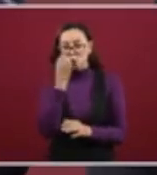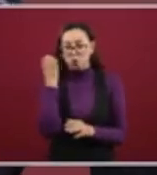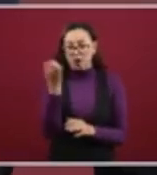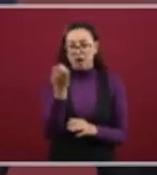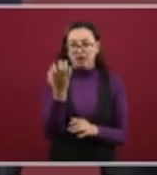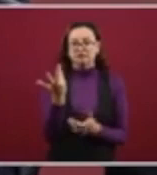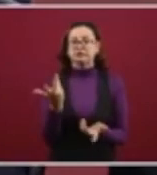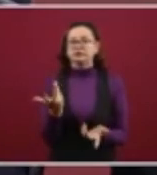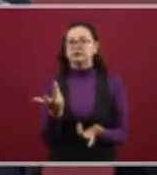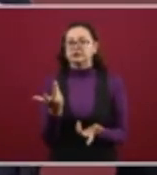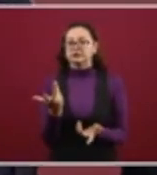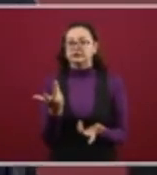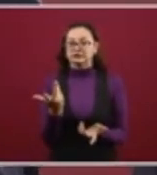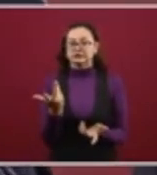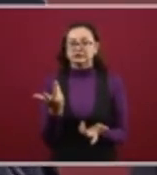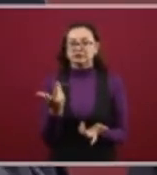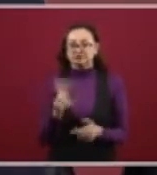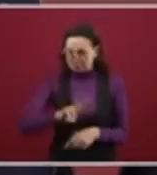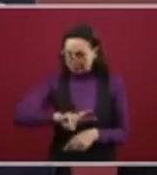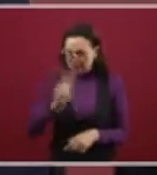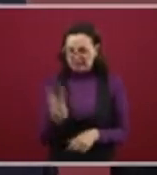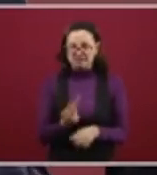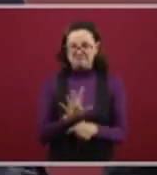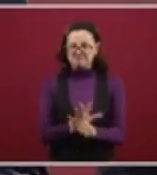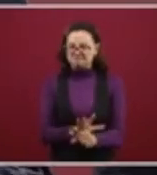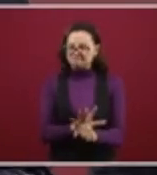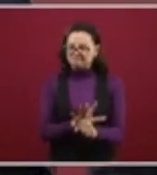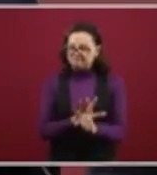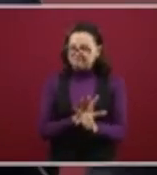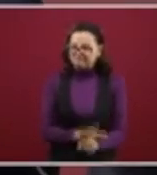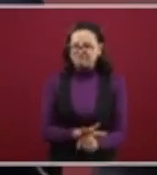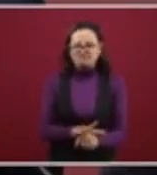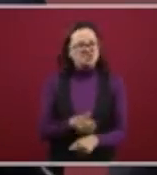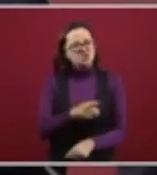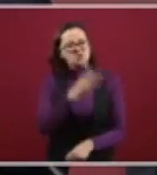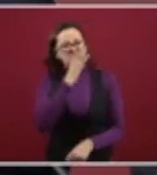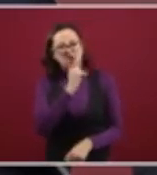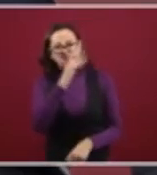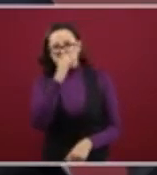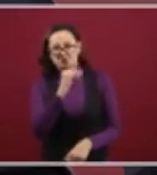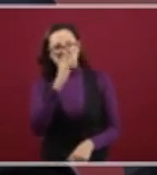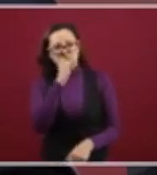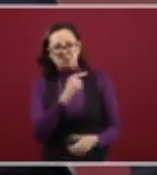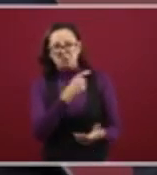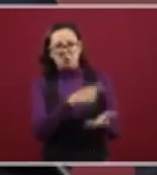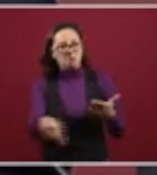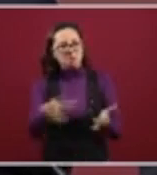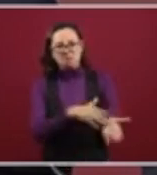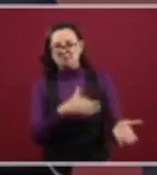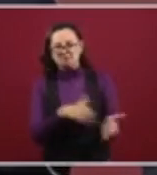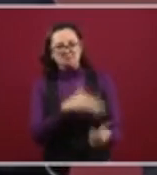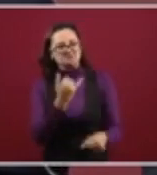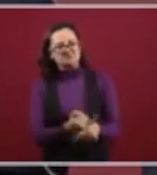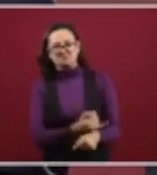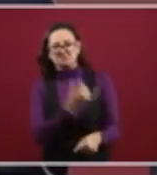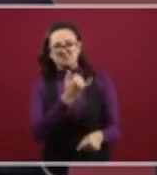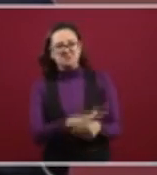presiones de que no íbamos a poder comprar el papel,